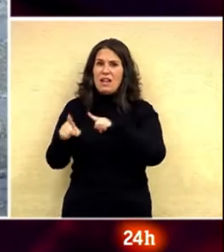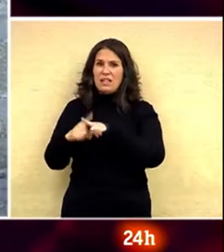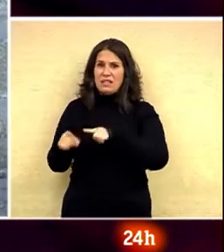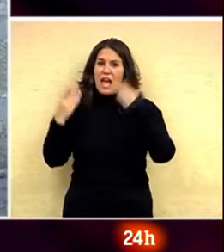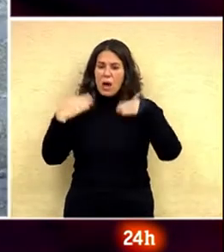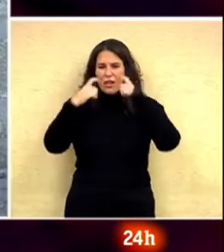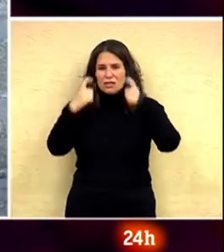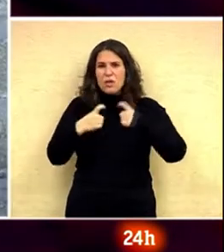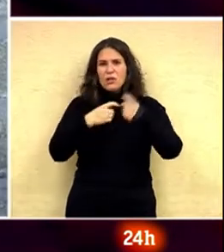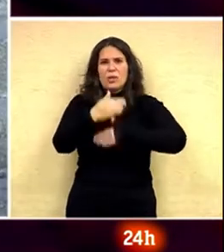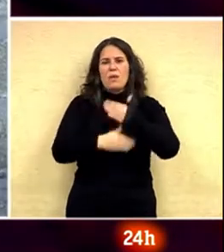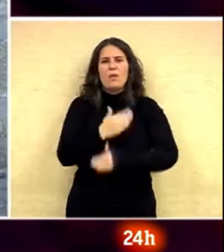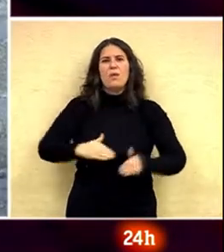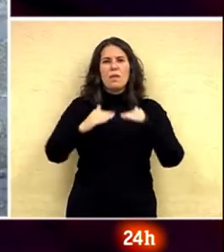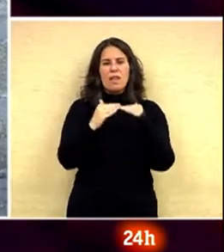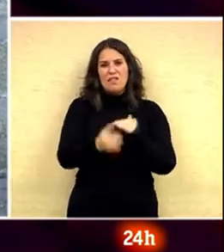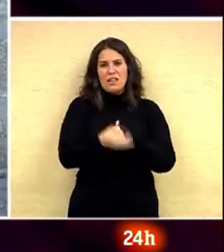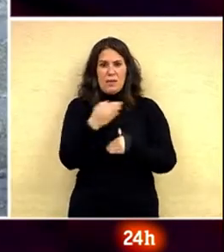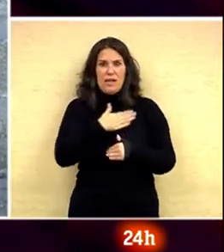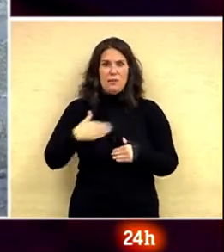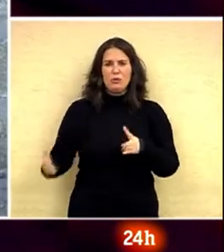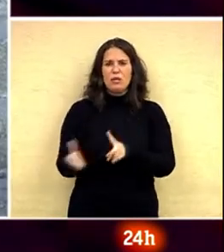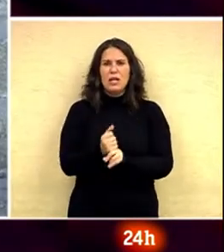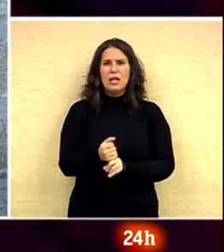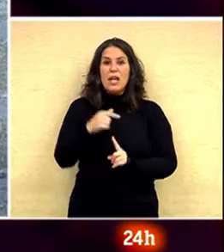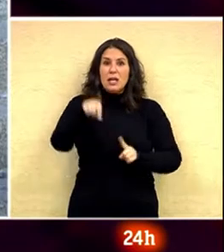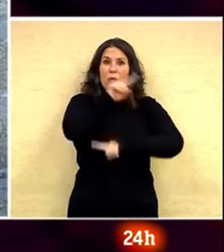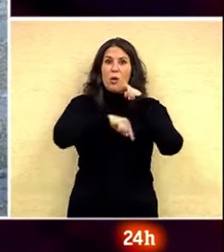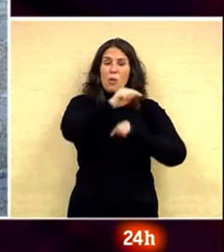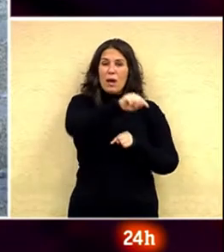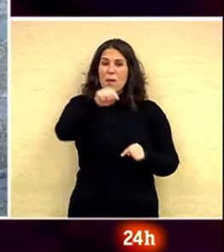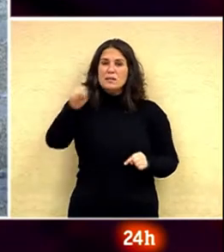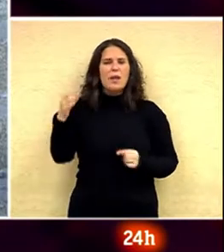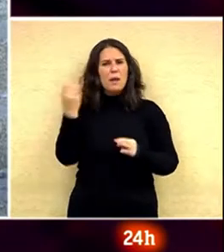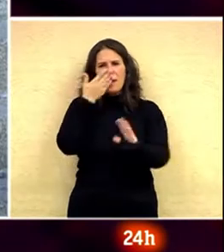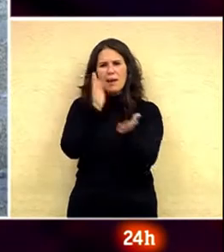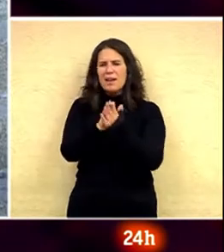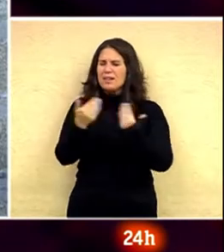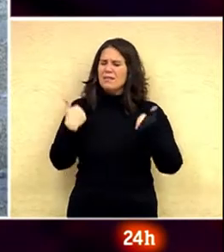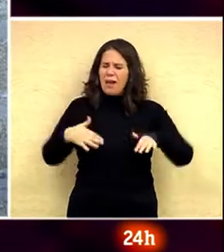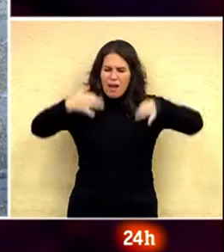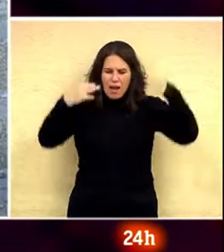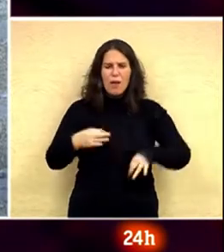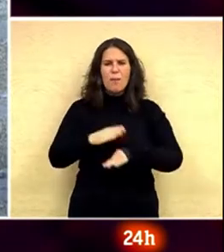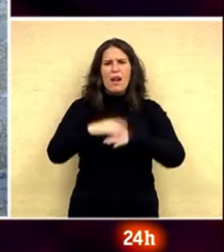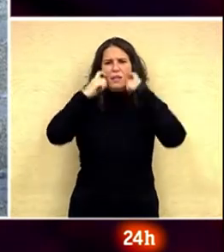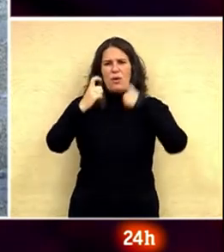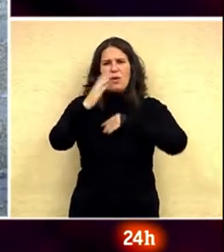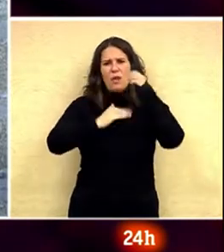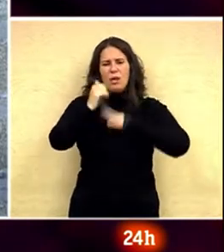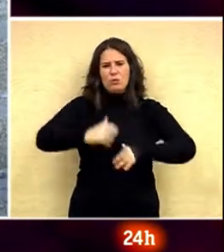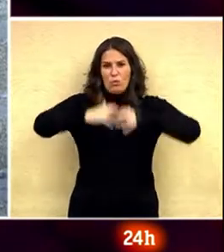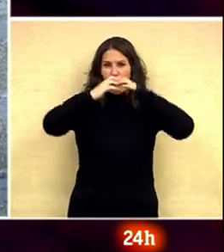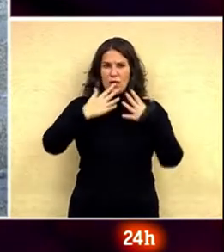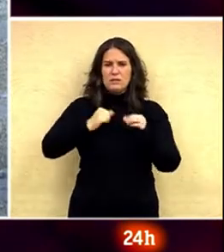avance de la igualdad efectiva. Todos estos problemas deben abordarse decididamente en el esfuerzo de reconstrucción